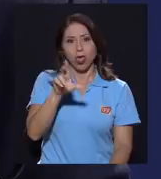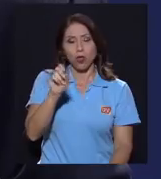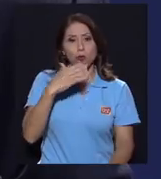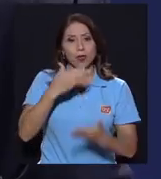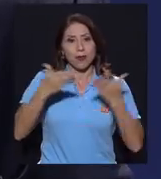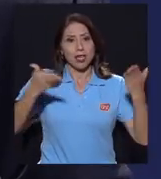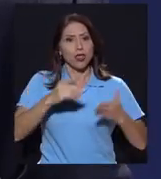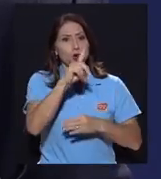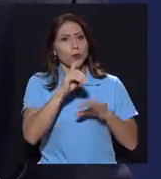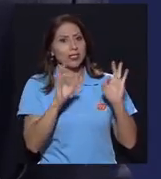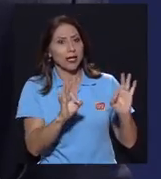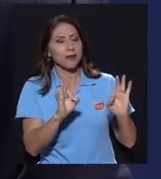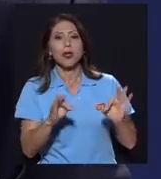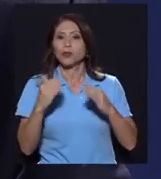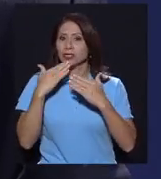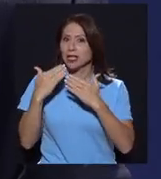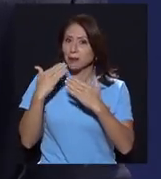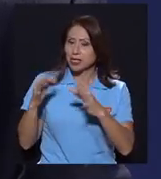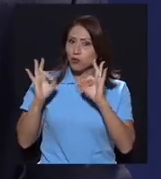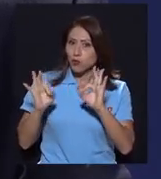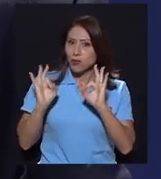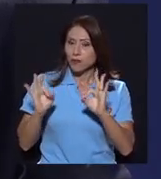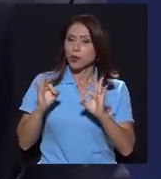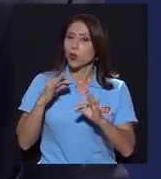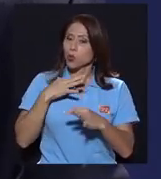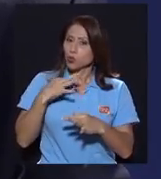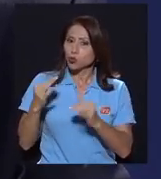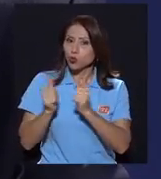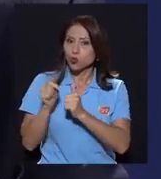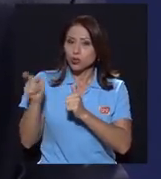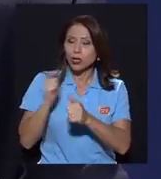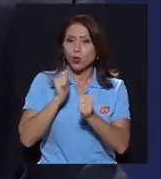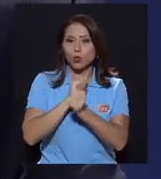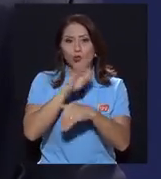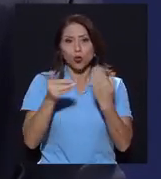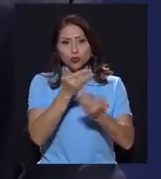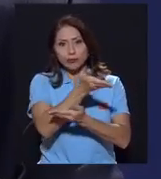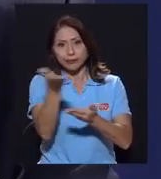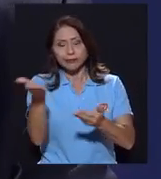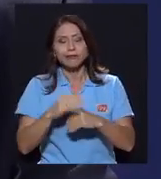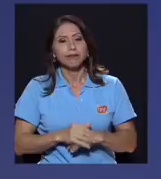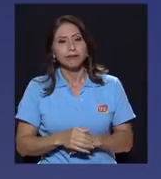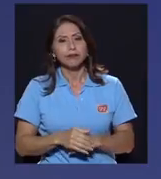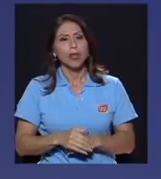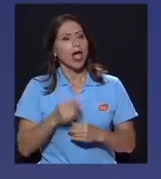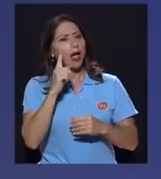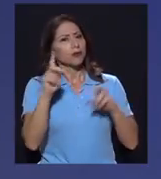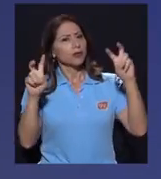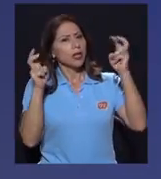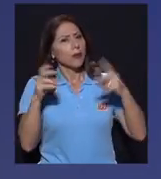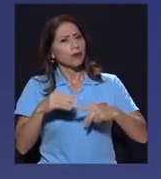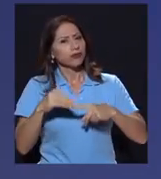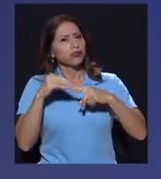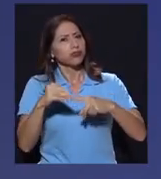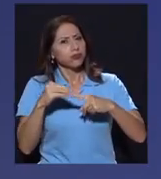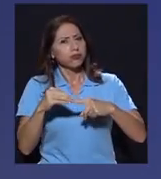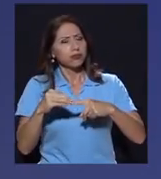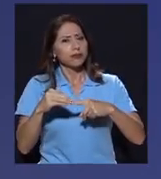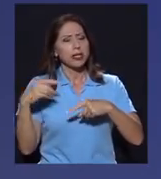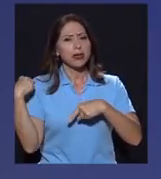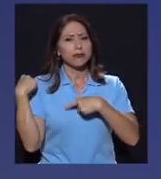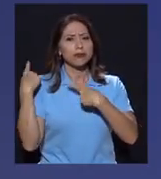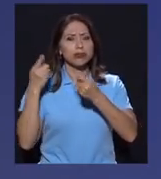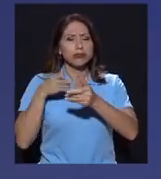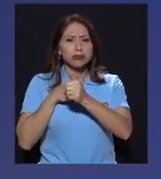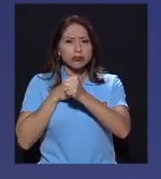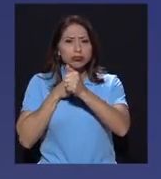muchísimas gracias muy bien un gusto estar de tomarlo con usted y con todos los amigos televidentes a las órdenes tomar yo hay un tema fundamental que han venido